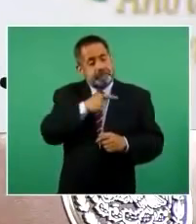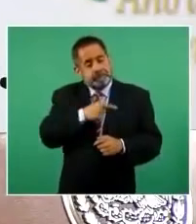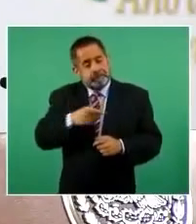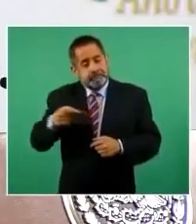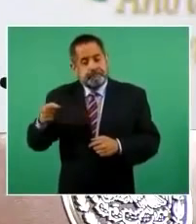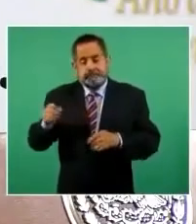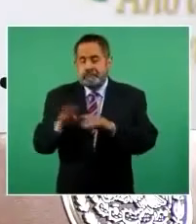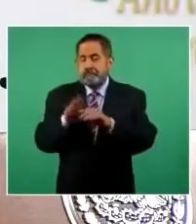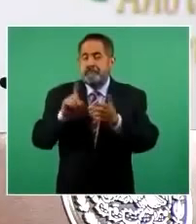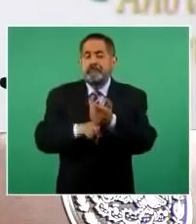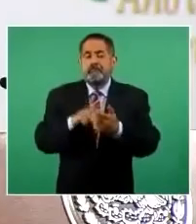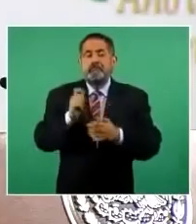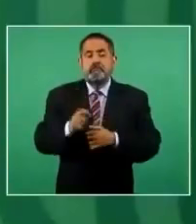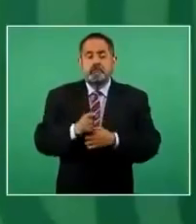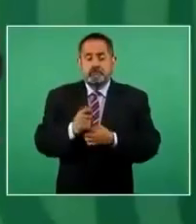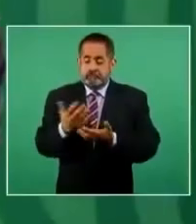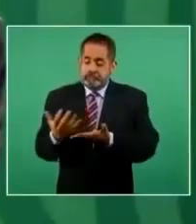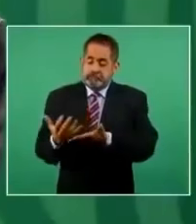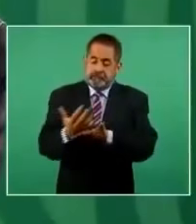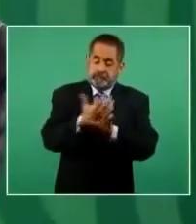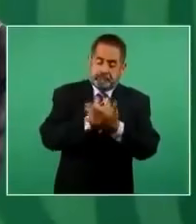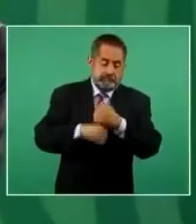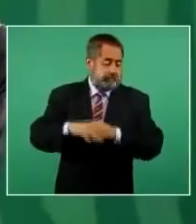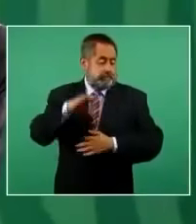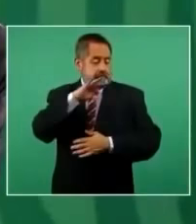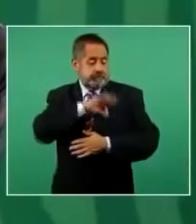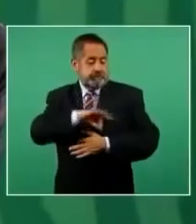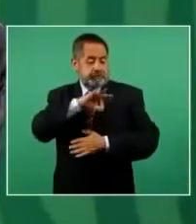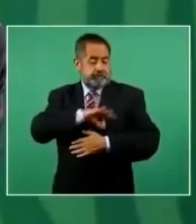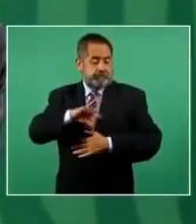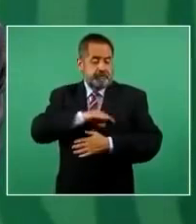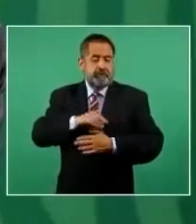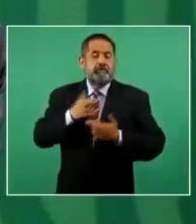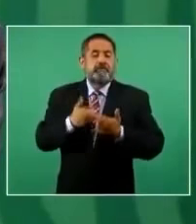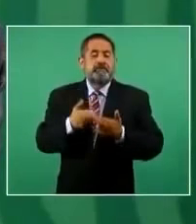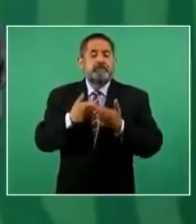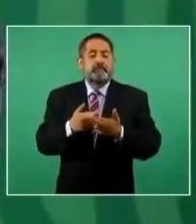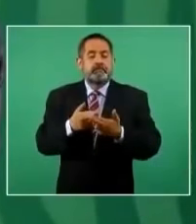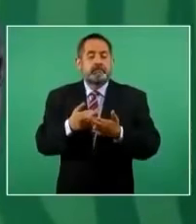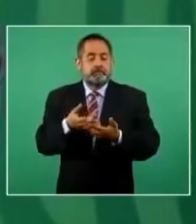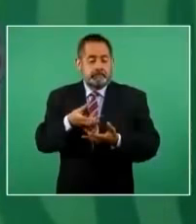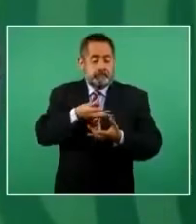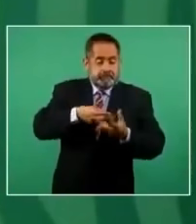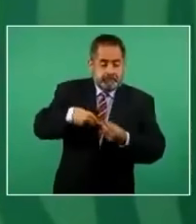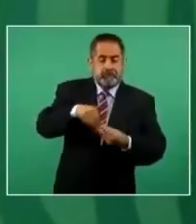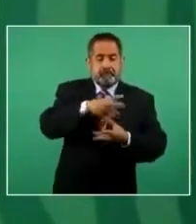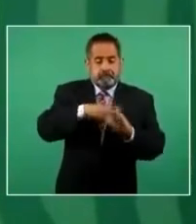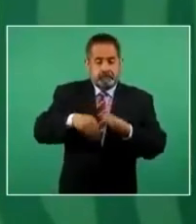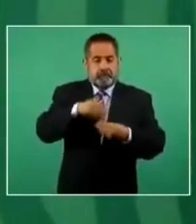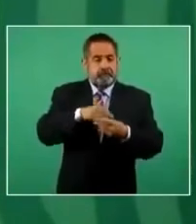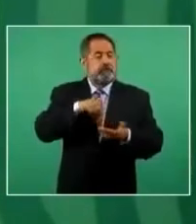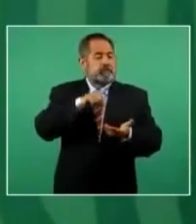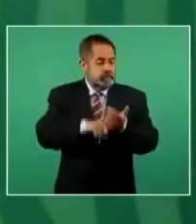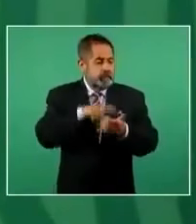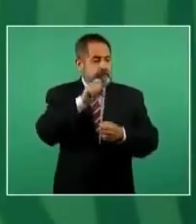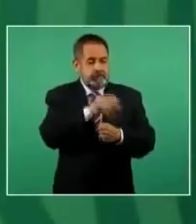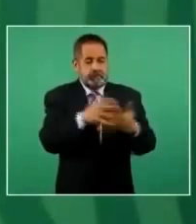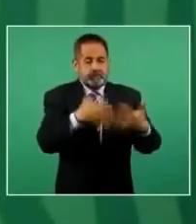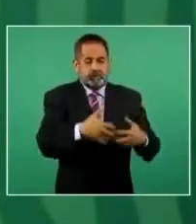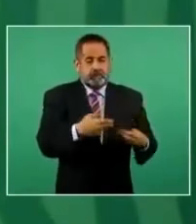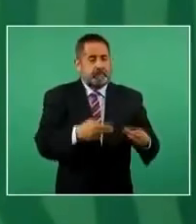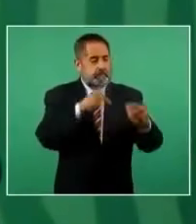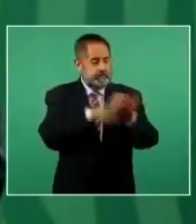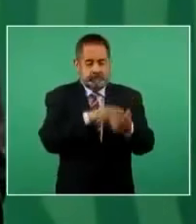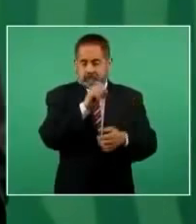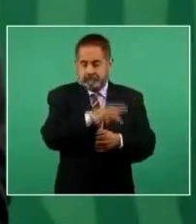méxico el auto sófico autosuficiencia petrolera además señaló que se construirá una coquizadora en la refinería de tula la coquizadora